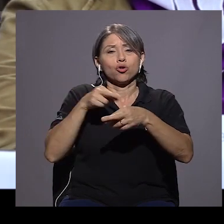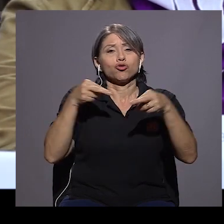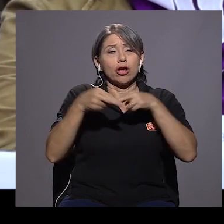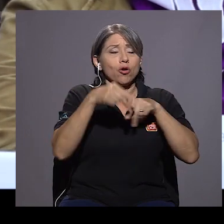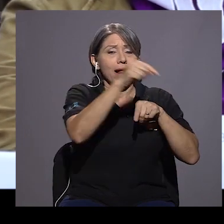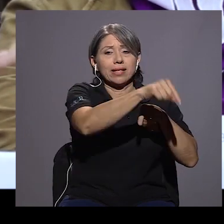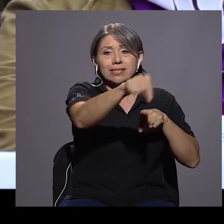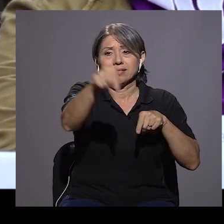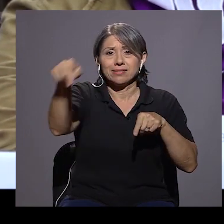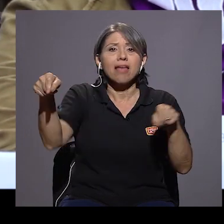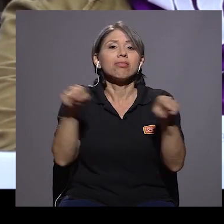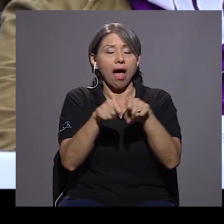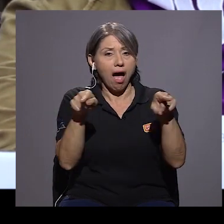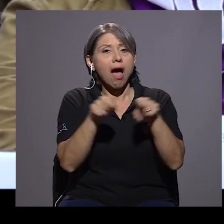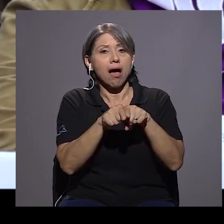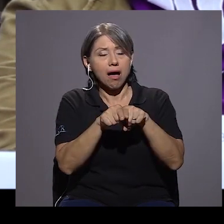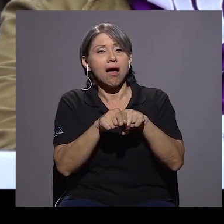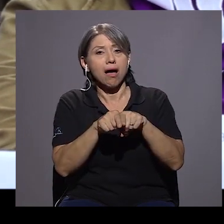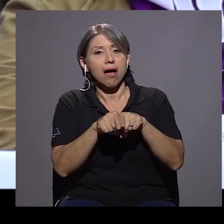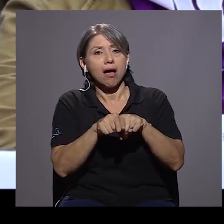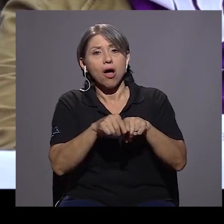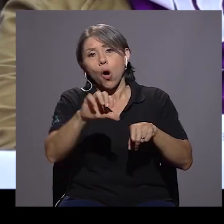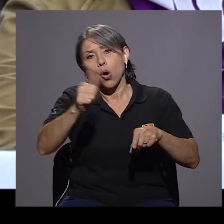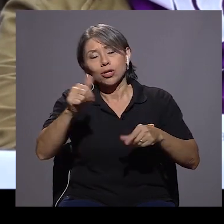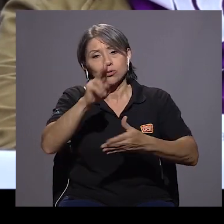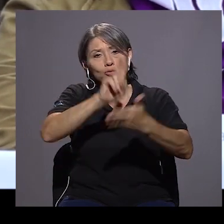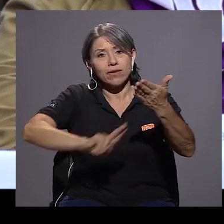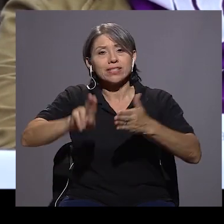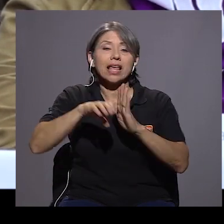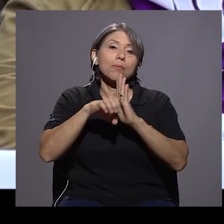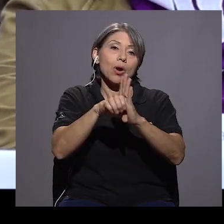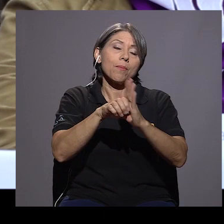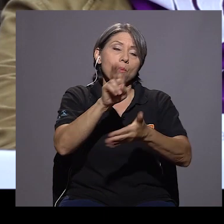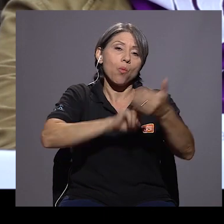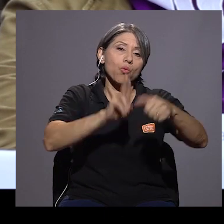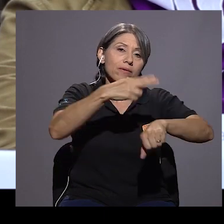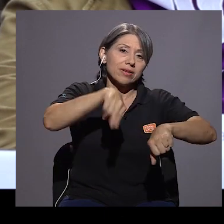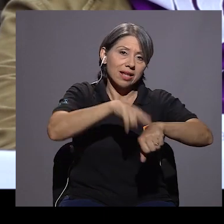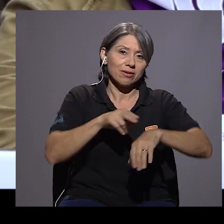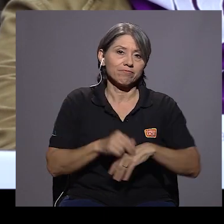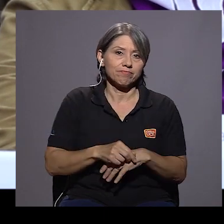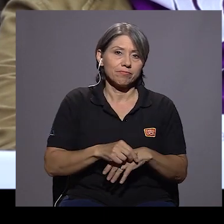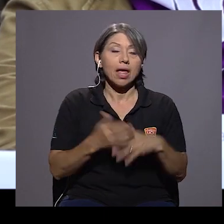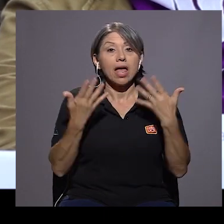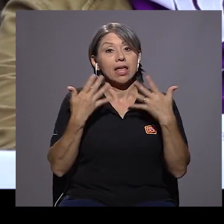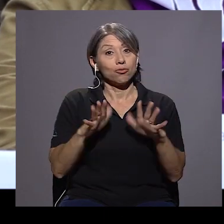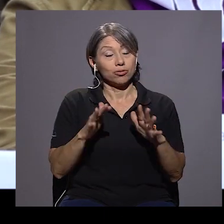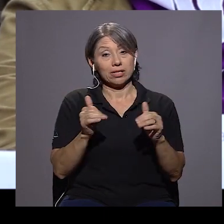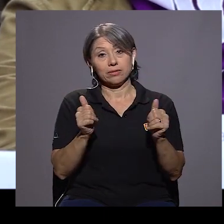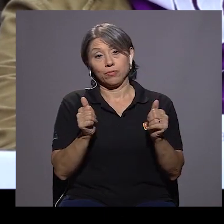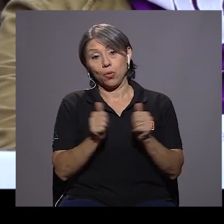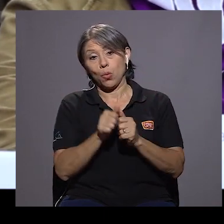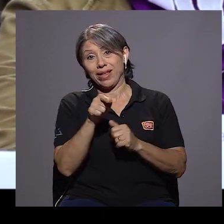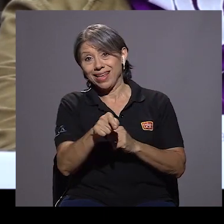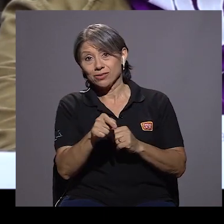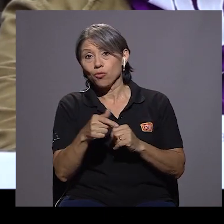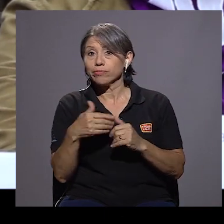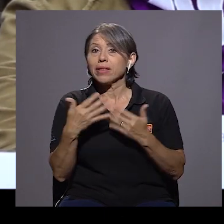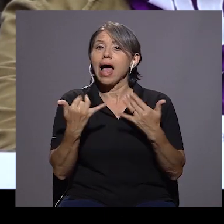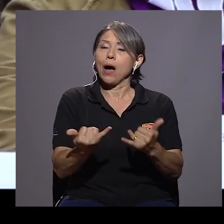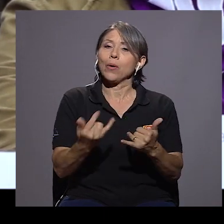otros sedes, recintos regionales y también otras universidades como lo es la UNA. Entonces, a partir de